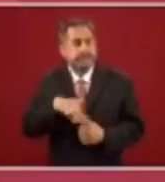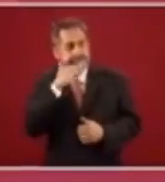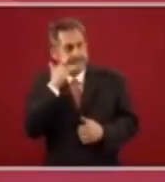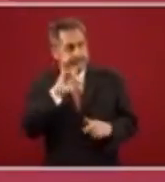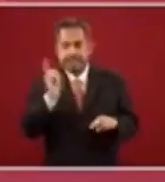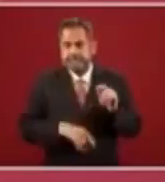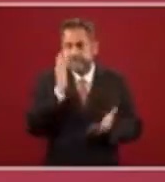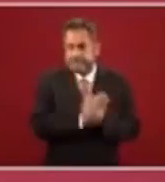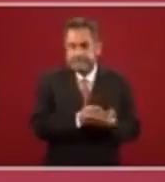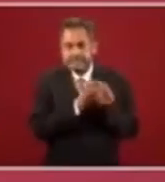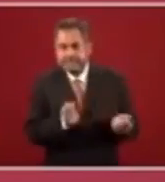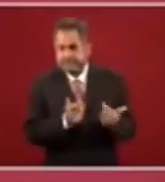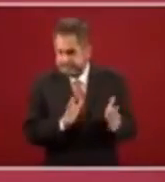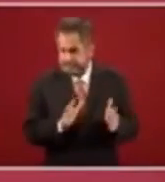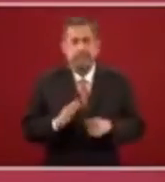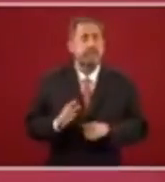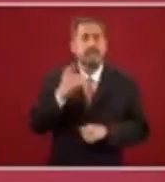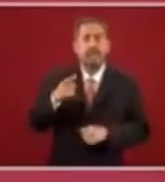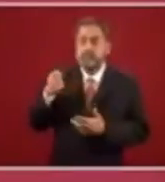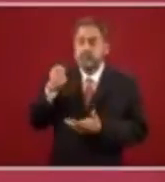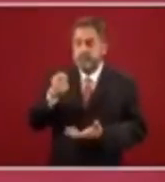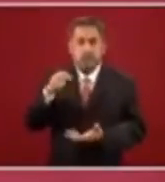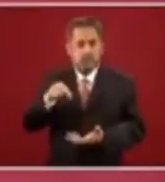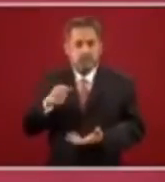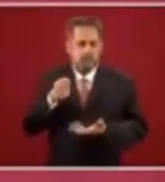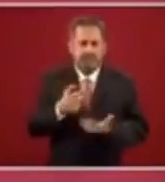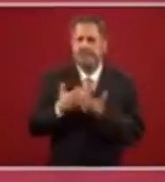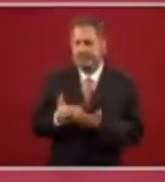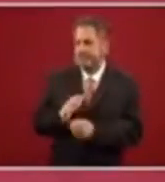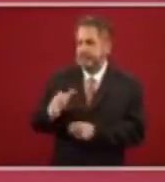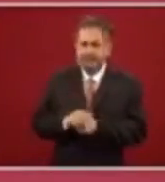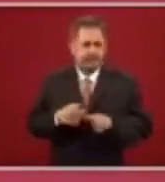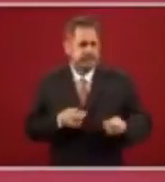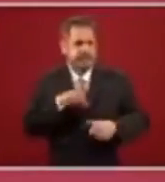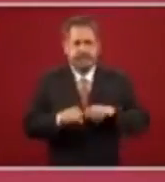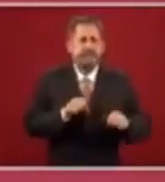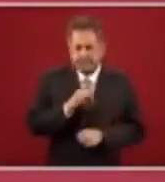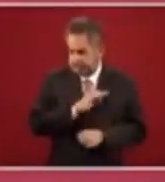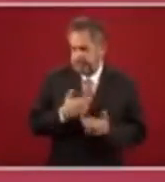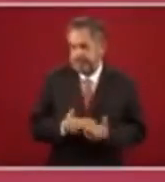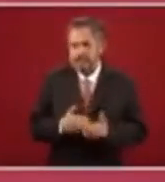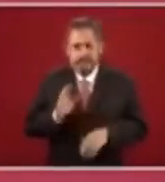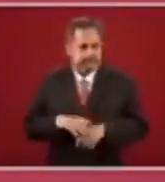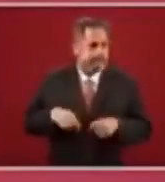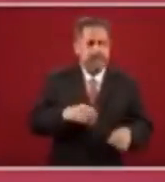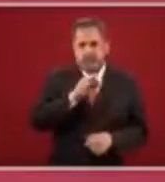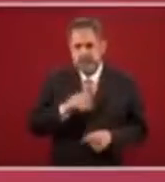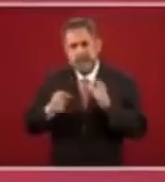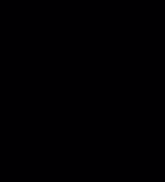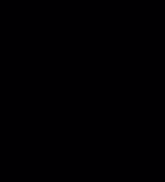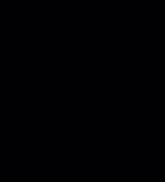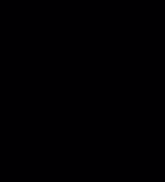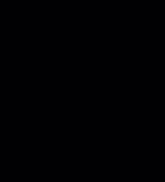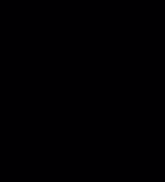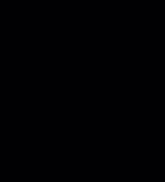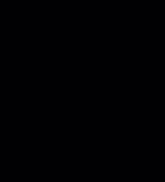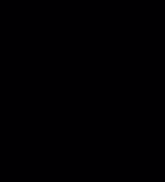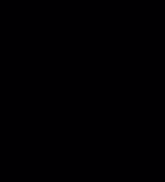con la corrupción, porque el presupuesto de salud va a rendir más y vamos a poder lograr ese propósito.